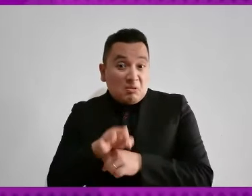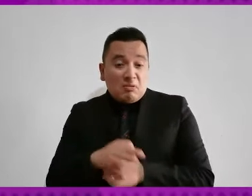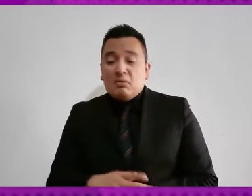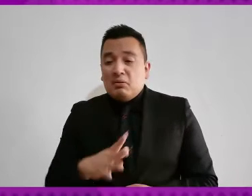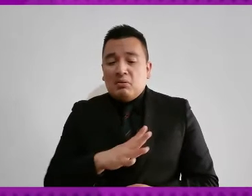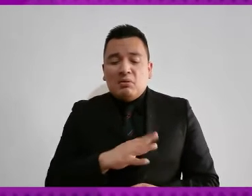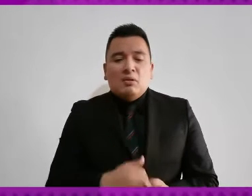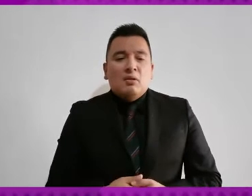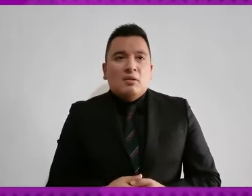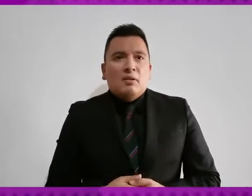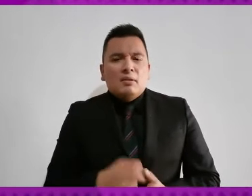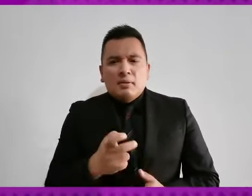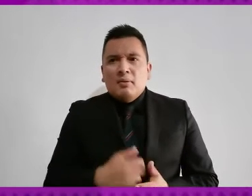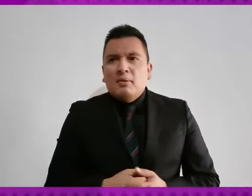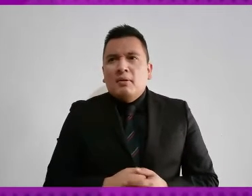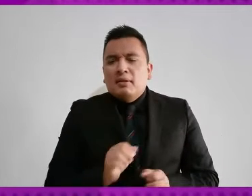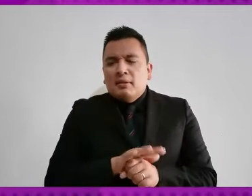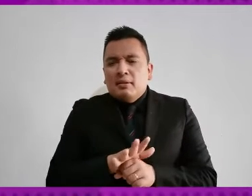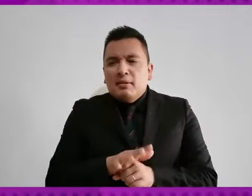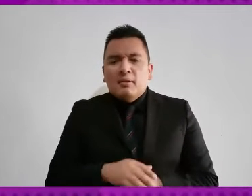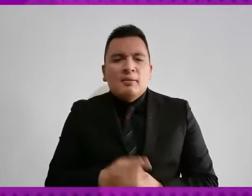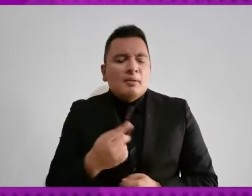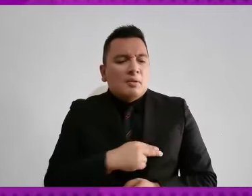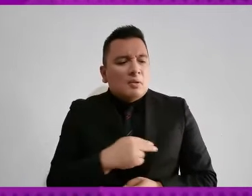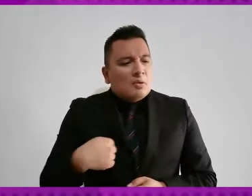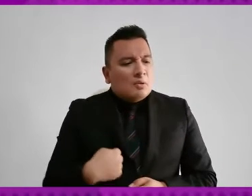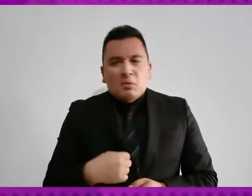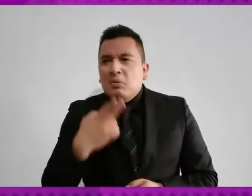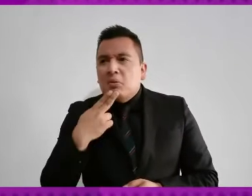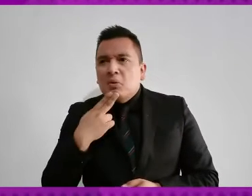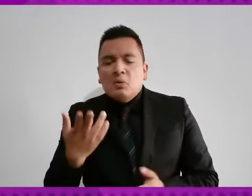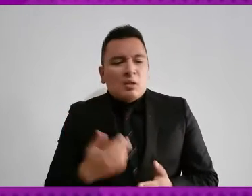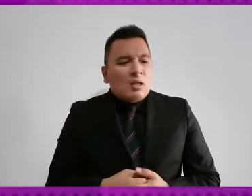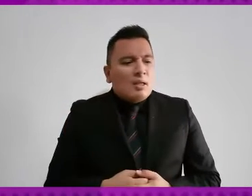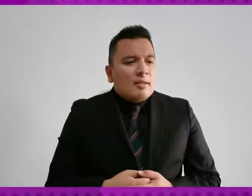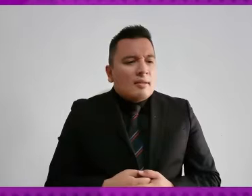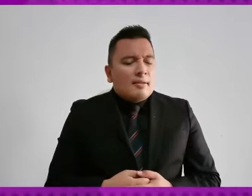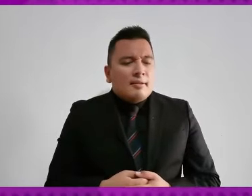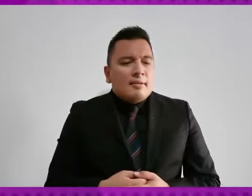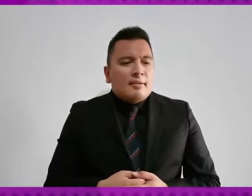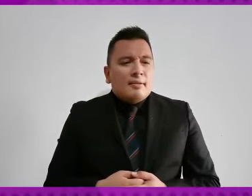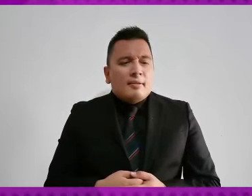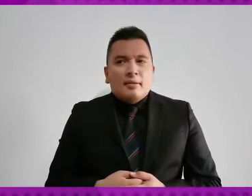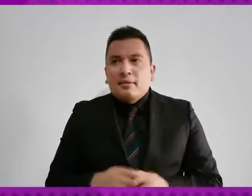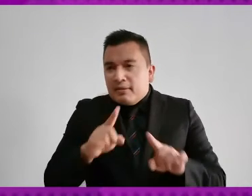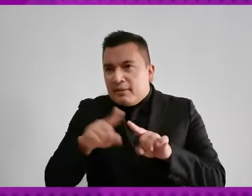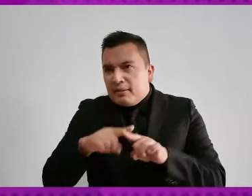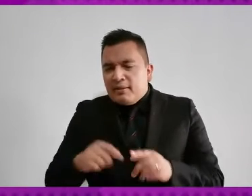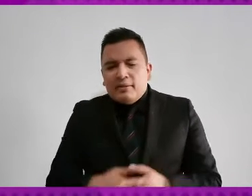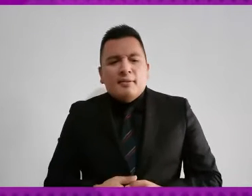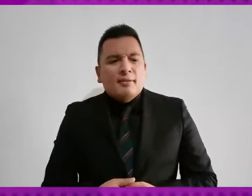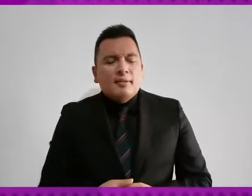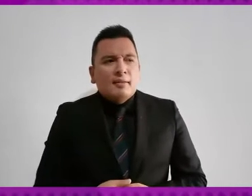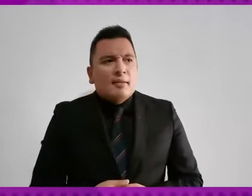esta pandemia, es que hemos utilizado más y mejor los medios electrónicos,